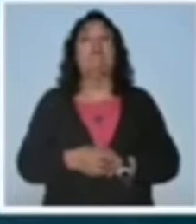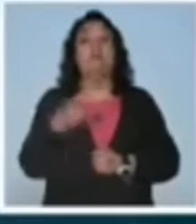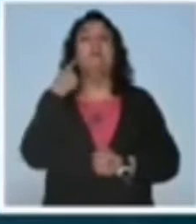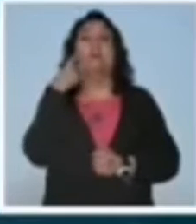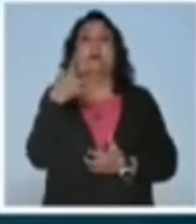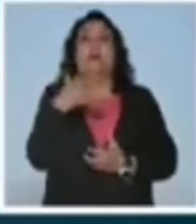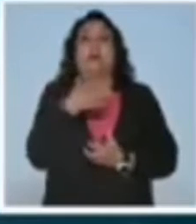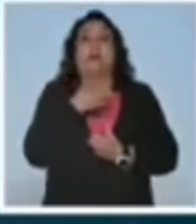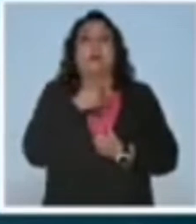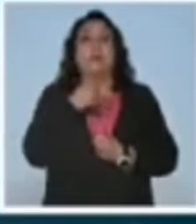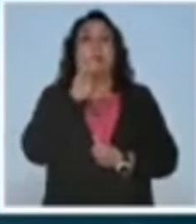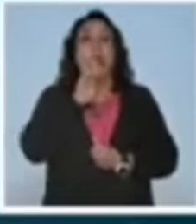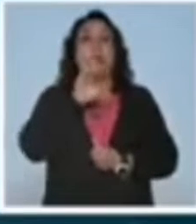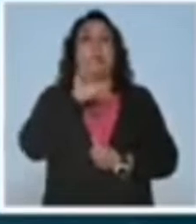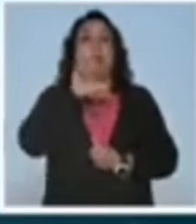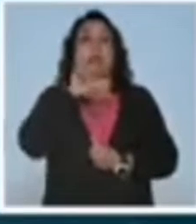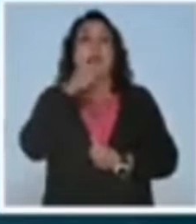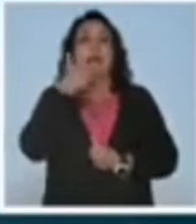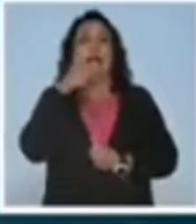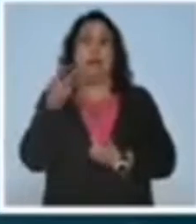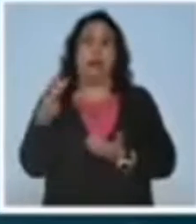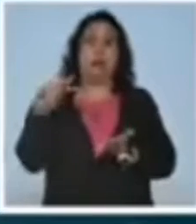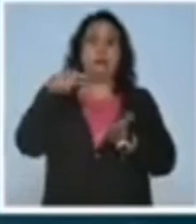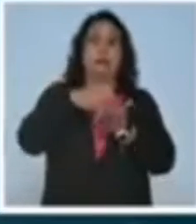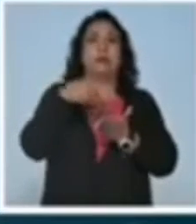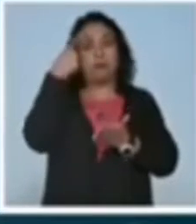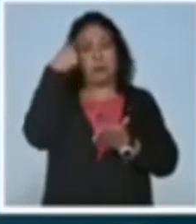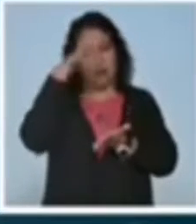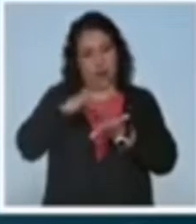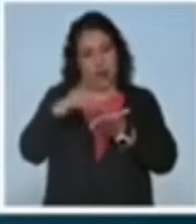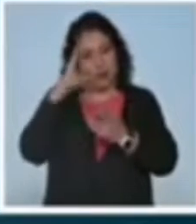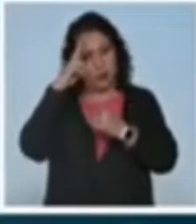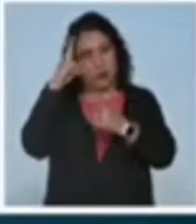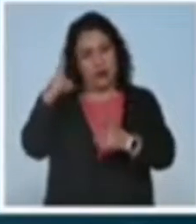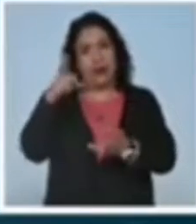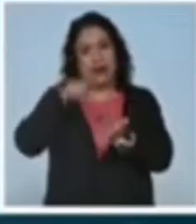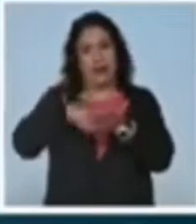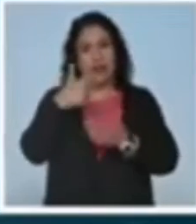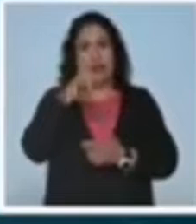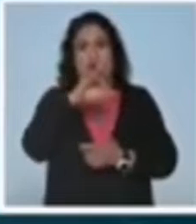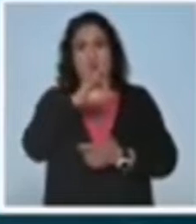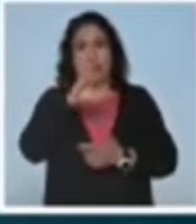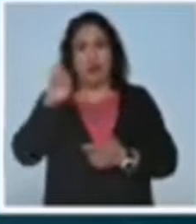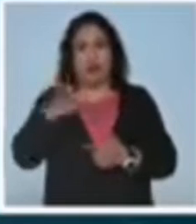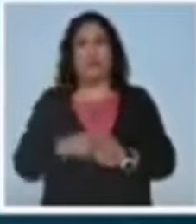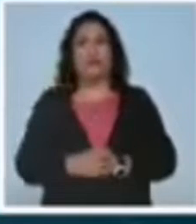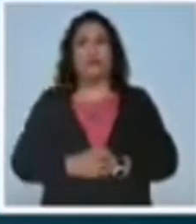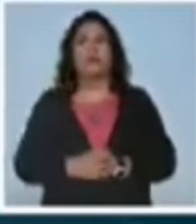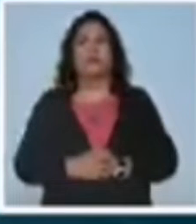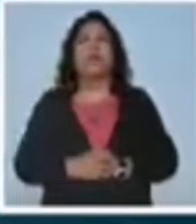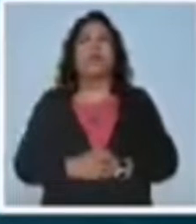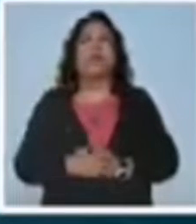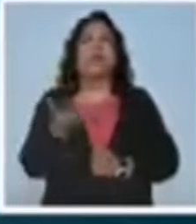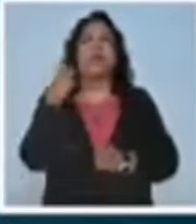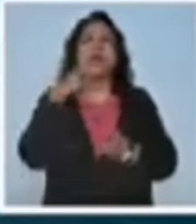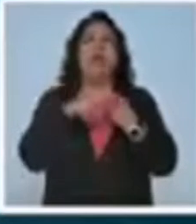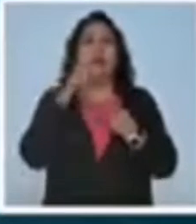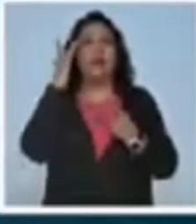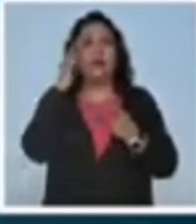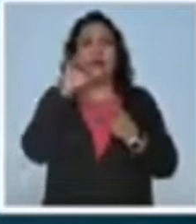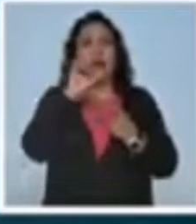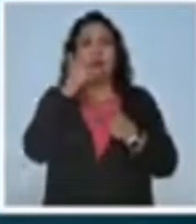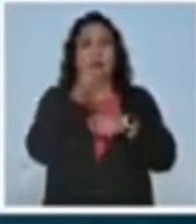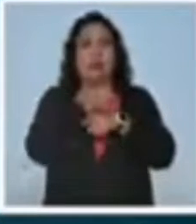Visiblemente conmovida, Blanca Guerra subió al escenario para agradecer el homenaje que se le hizo en el GIF. Desde Santa